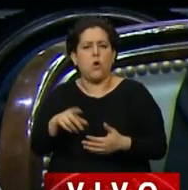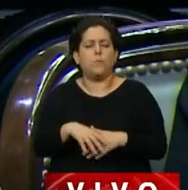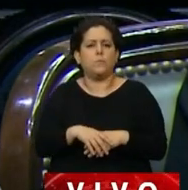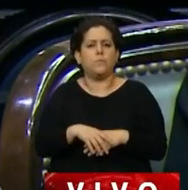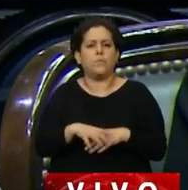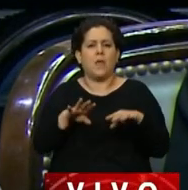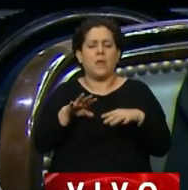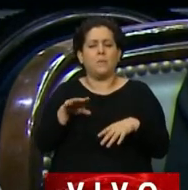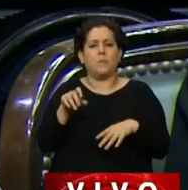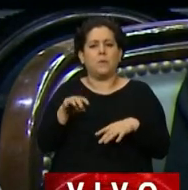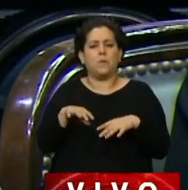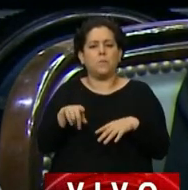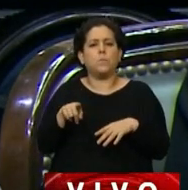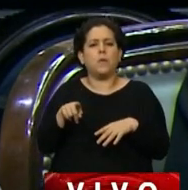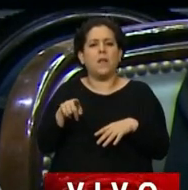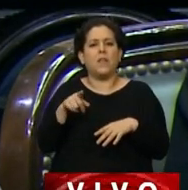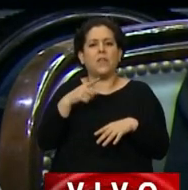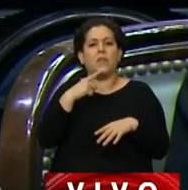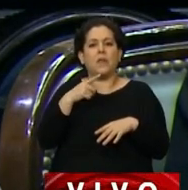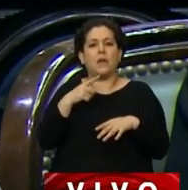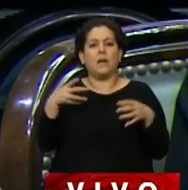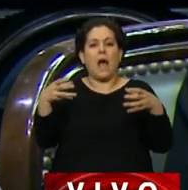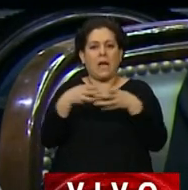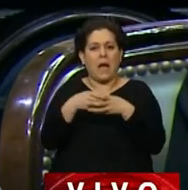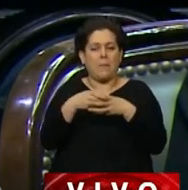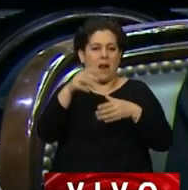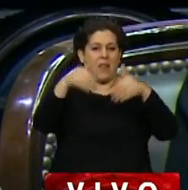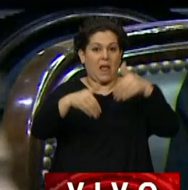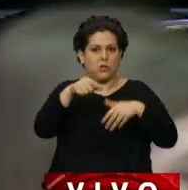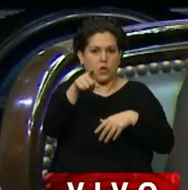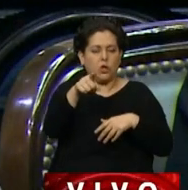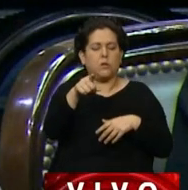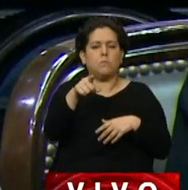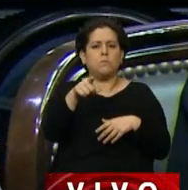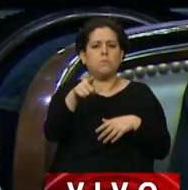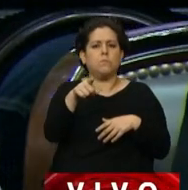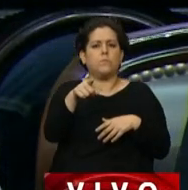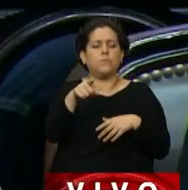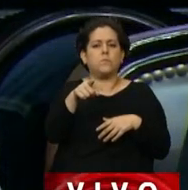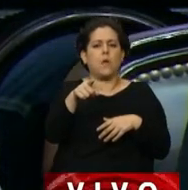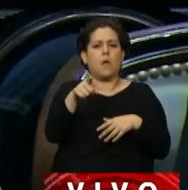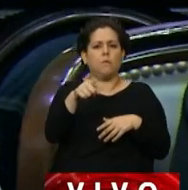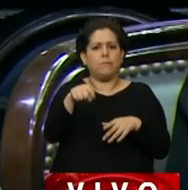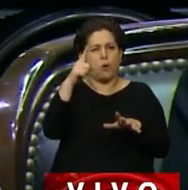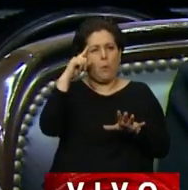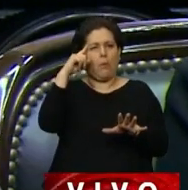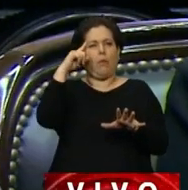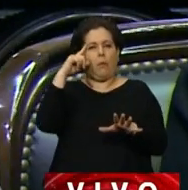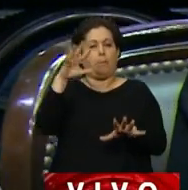Nacional decía, la Cámara Nacional Electoral decía en esa acordada, hacía memoria para acordarme,